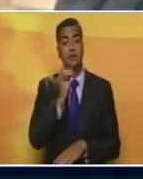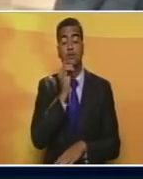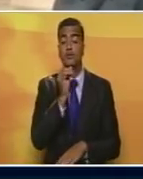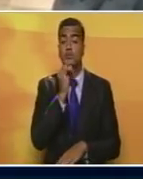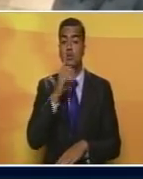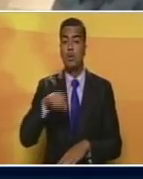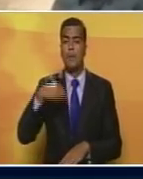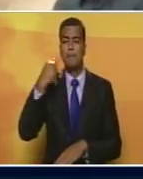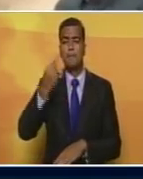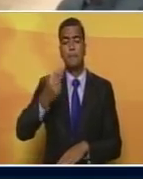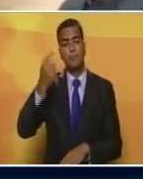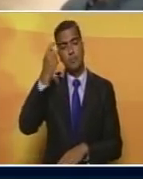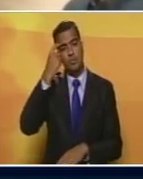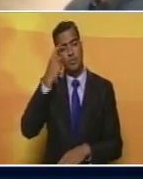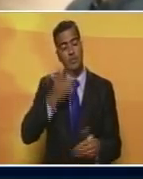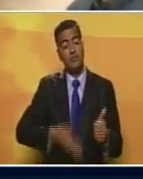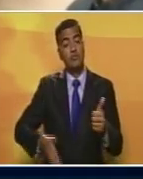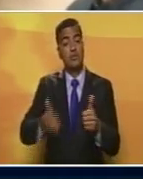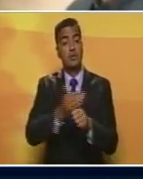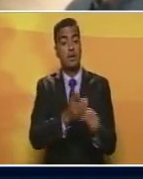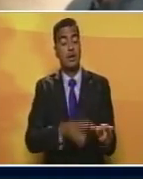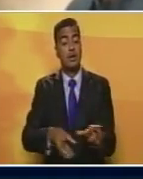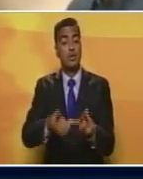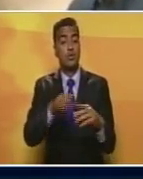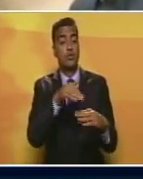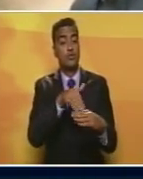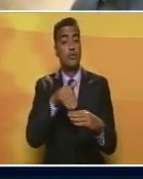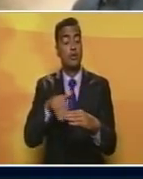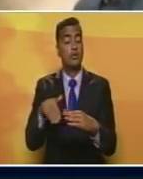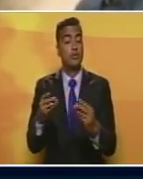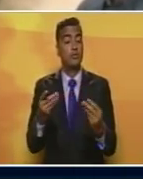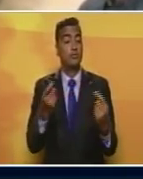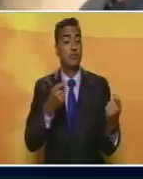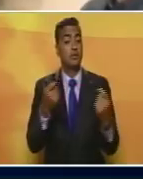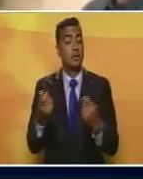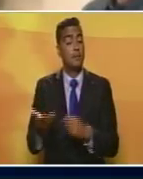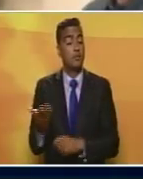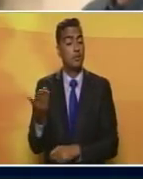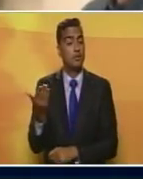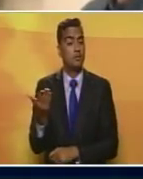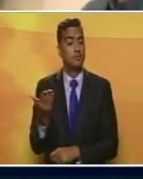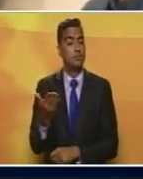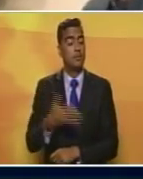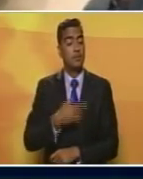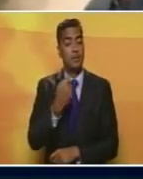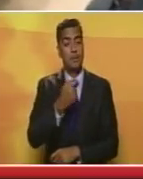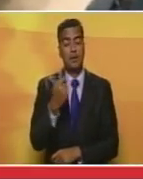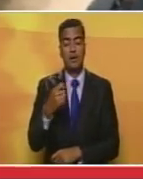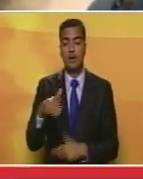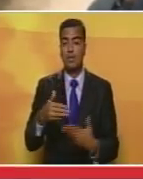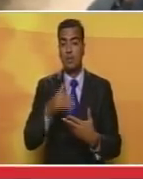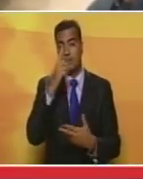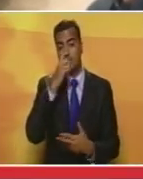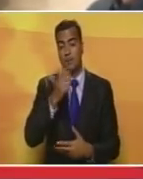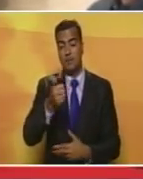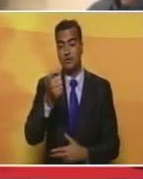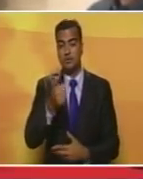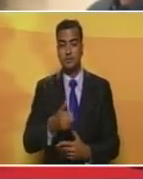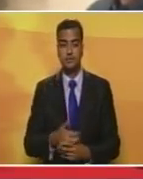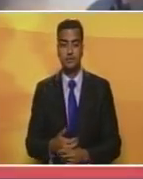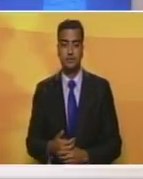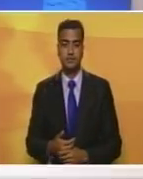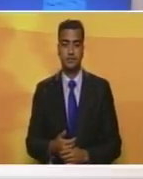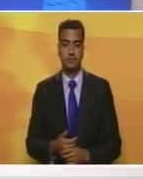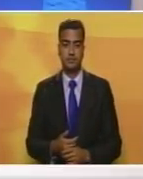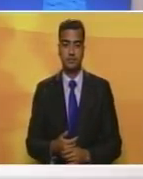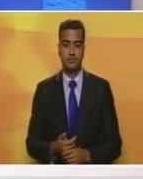trabajando junto al Ministerio de Energía Eléctrica y Corpoelet. En materia de seguridad, agradeció el apoyo de la Secretaría de Seguridad porque ha luchado